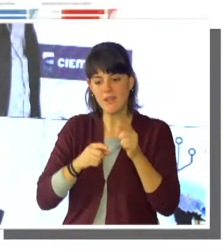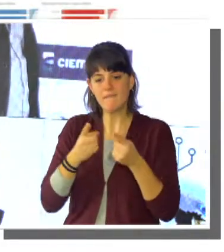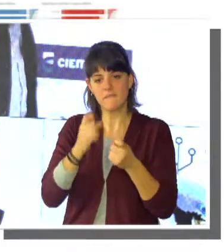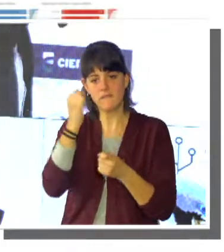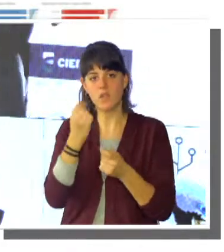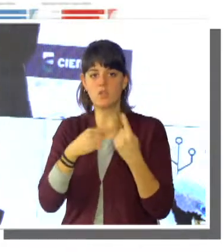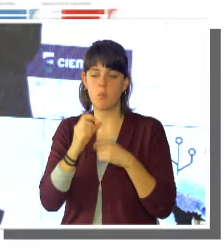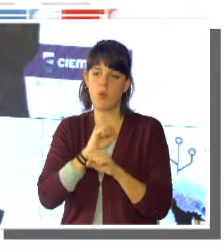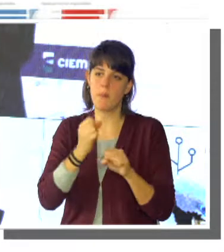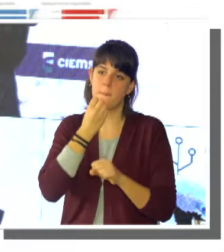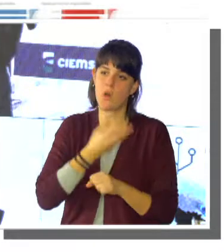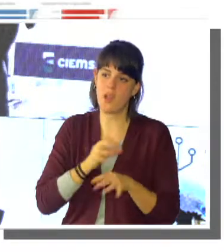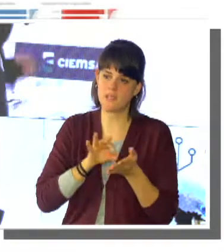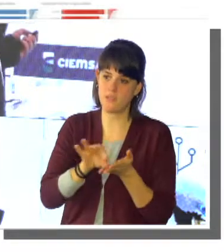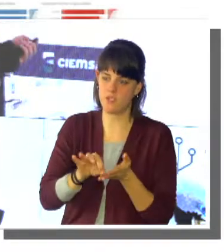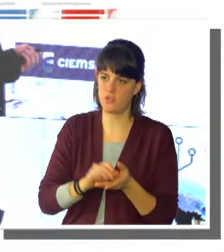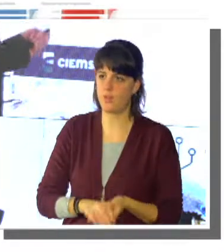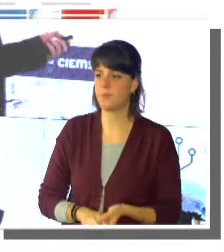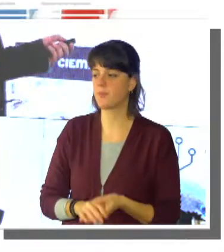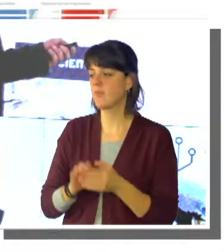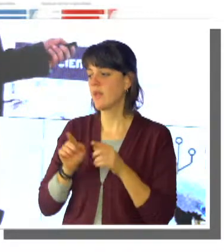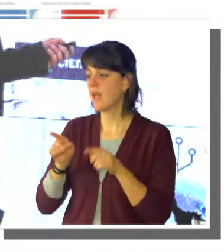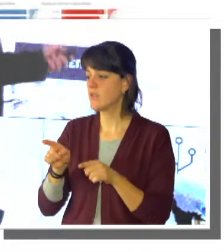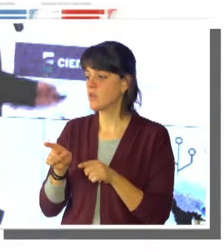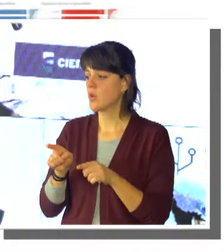Bueno, ahora